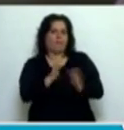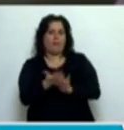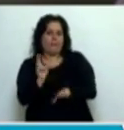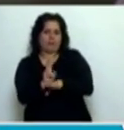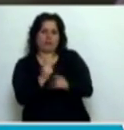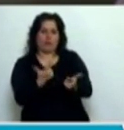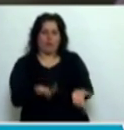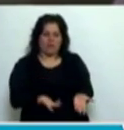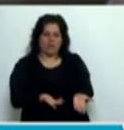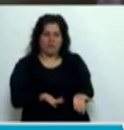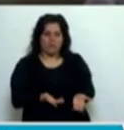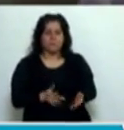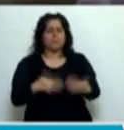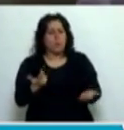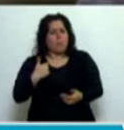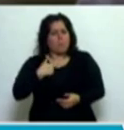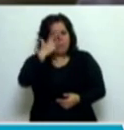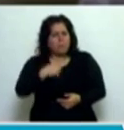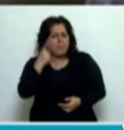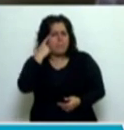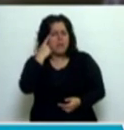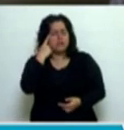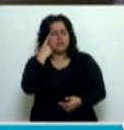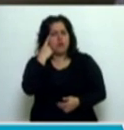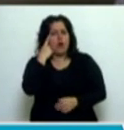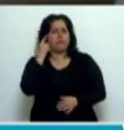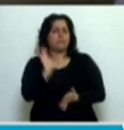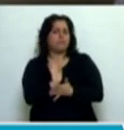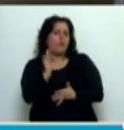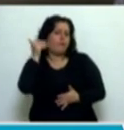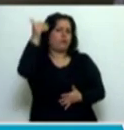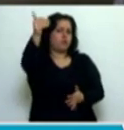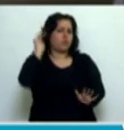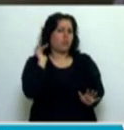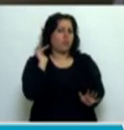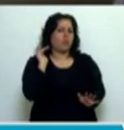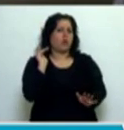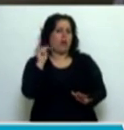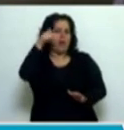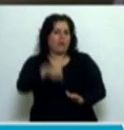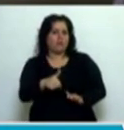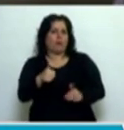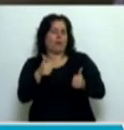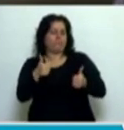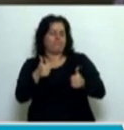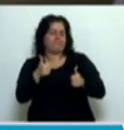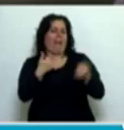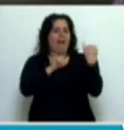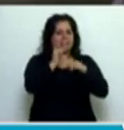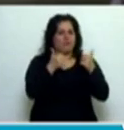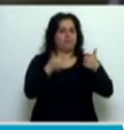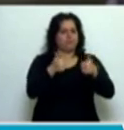protegerlo. ¿Por qué pienso que a futuro esto consolida un activo específico?